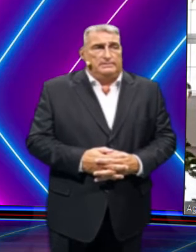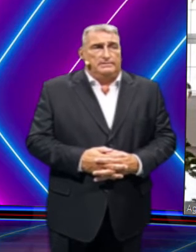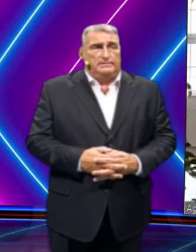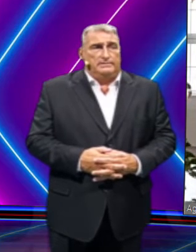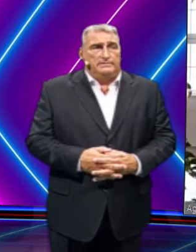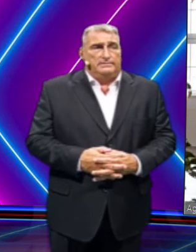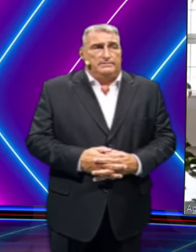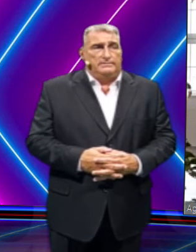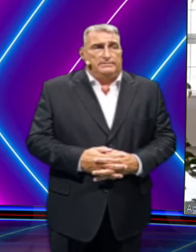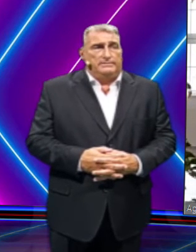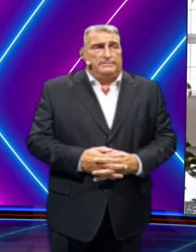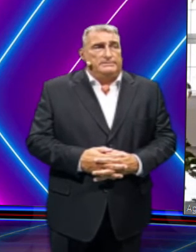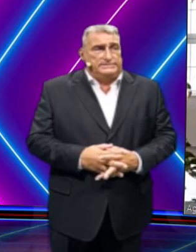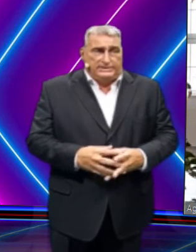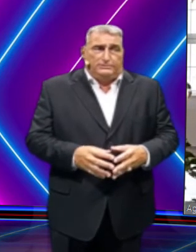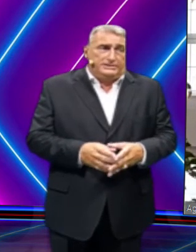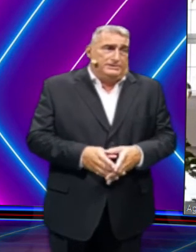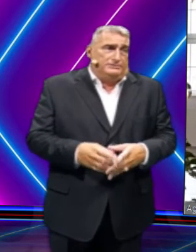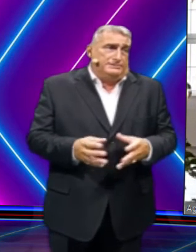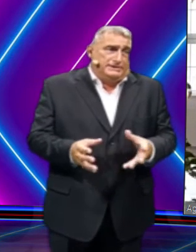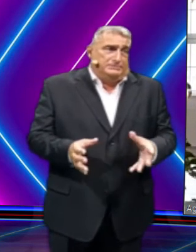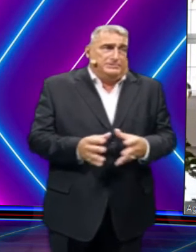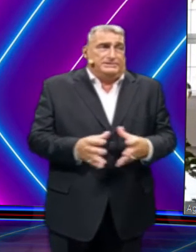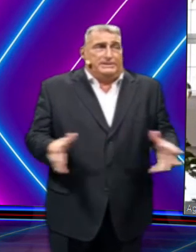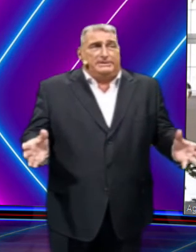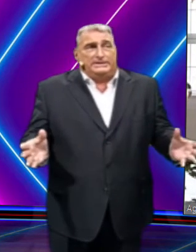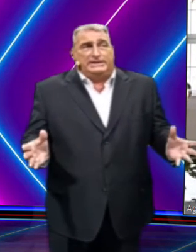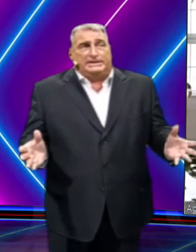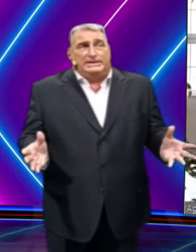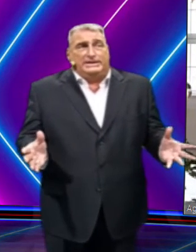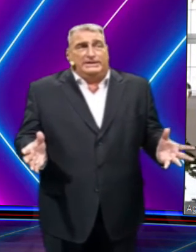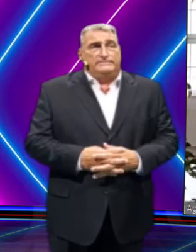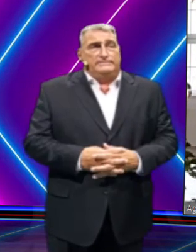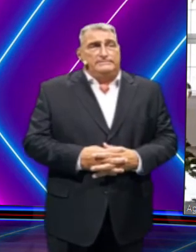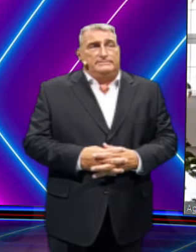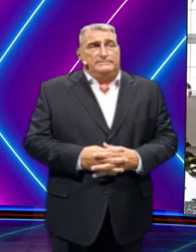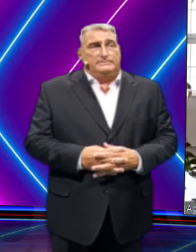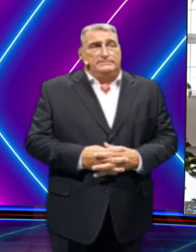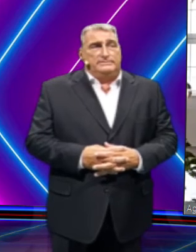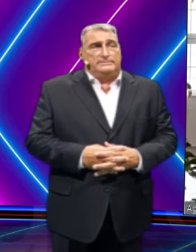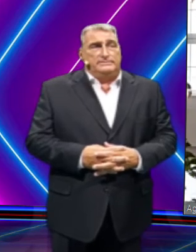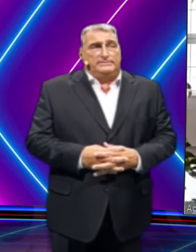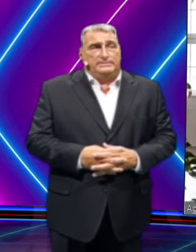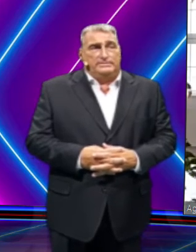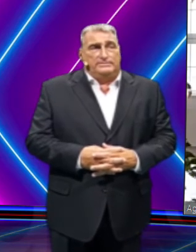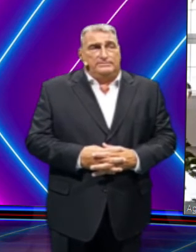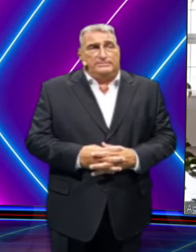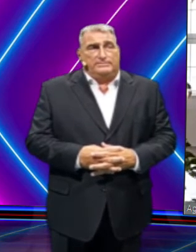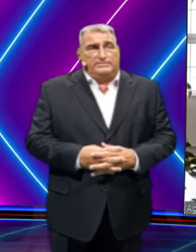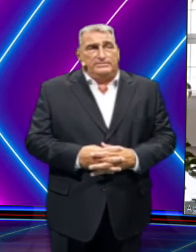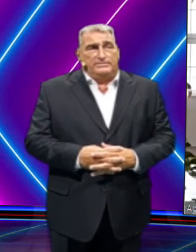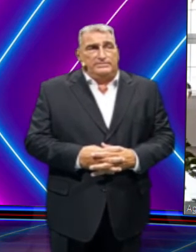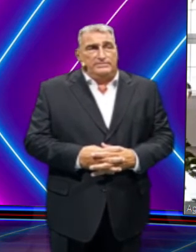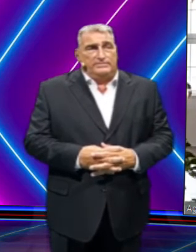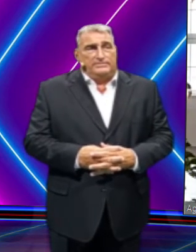Ergo, no me está entendiendo. Sí, Porque lo entiendo, si uno pero a ver, ¿qué quiere que le diga? vacuna, uno cree que llega la vacuna y va a bajar